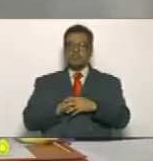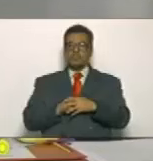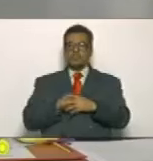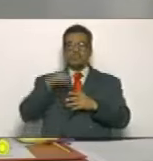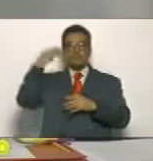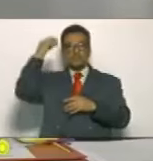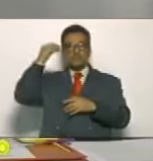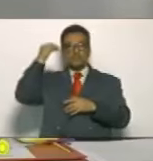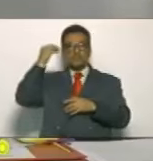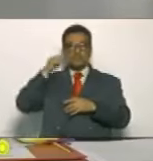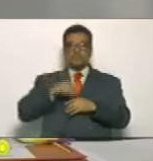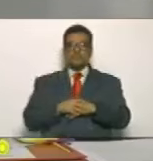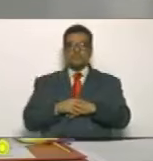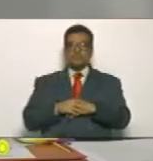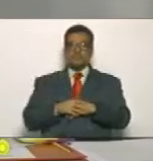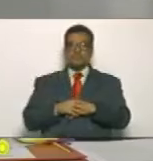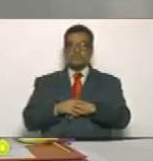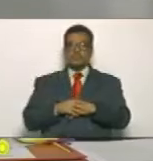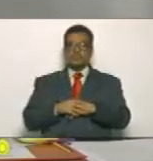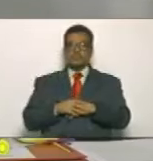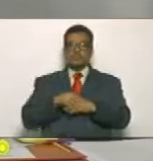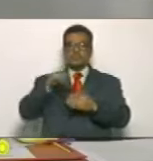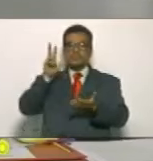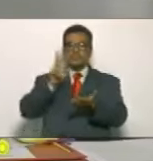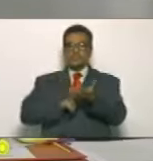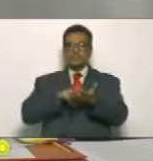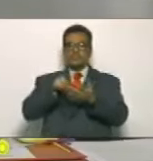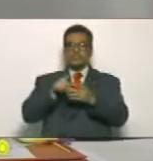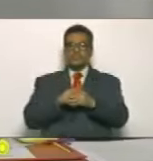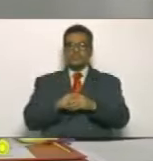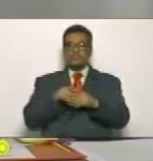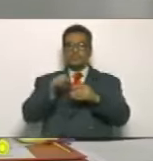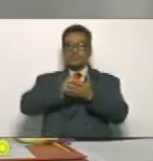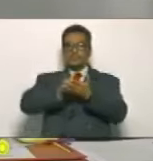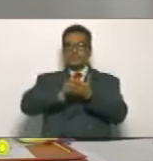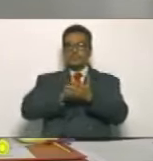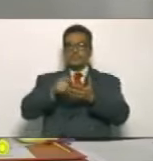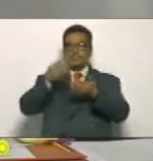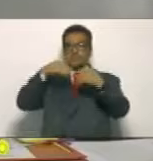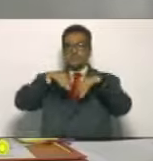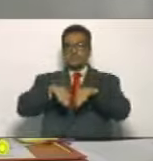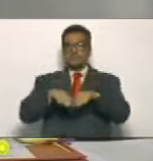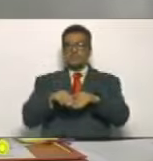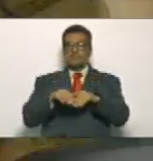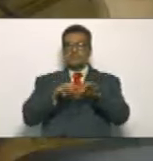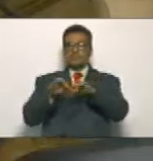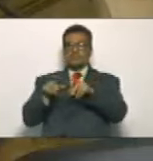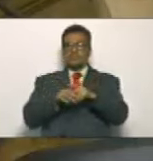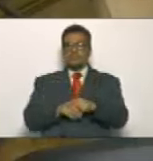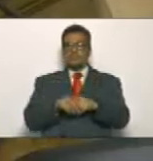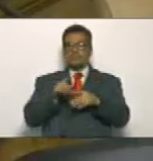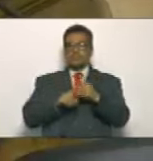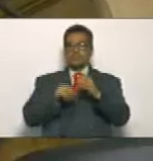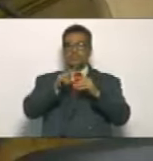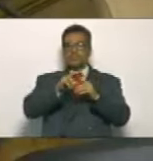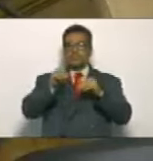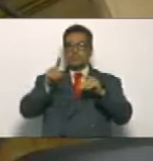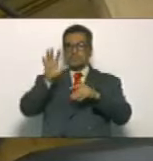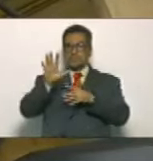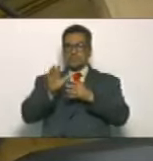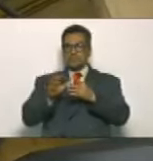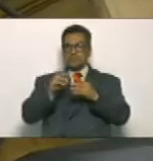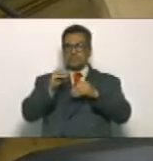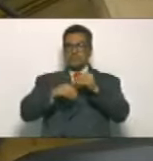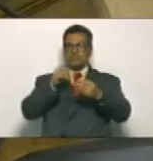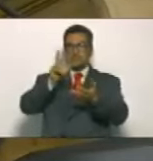En consideración, queda aprobado el artículo. Siguiente, ciudadana secretaria. Centésimo vigésimo quinto. Se